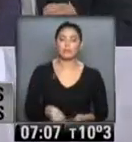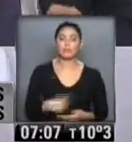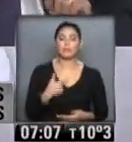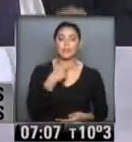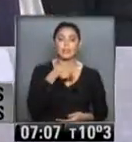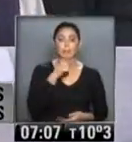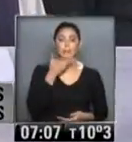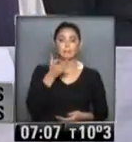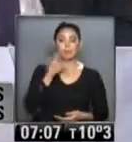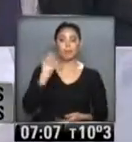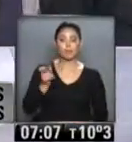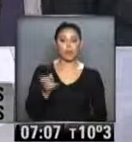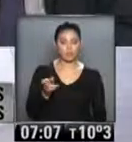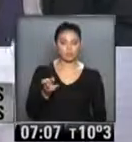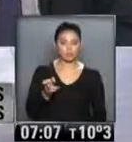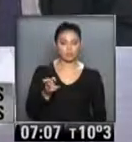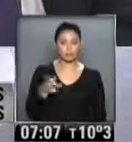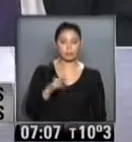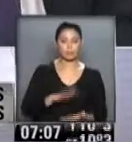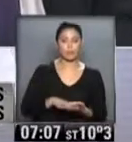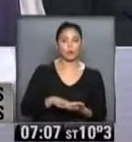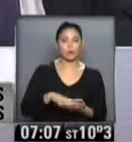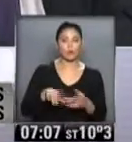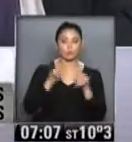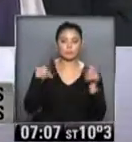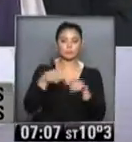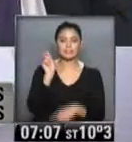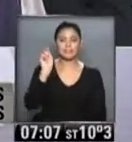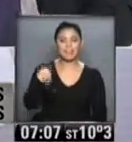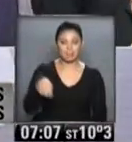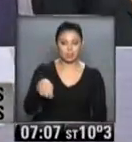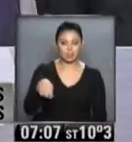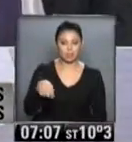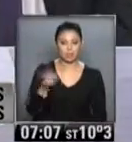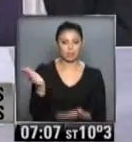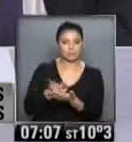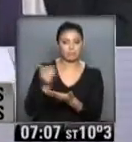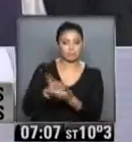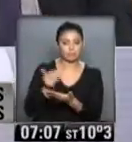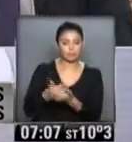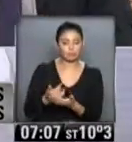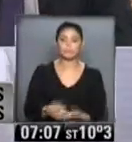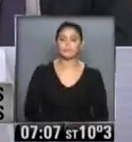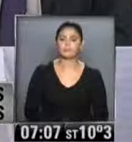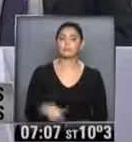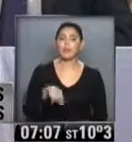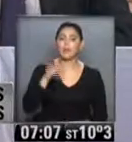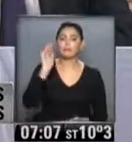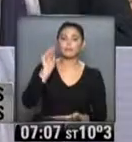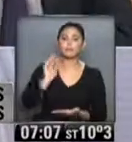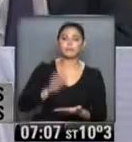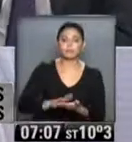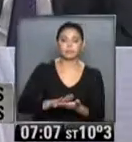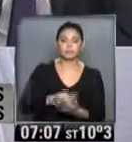la solicitud de dólares a través de cajeros por la tarjeta de crédito, adelantos de la tarjeta de crédito, se reduce